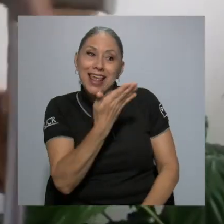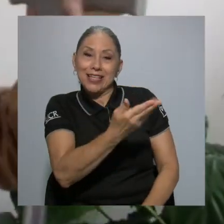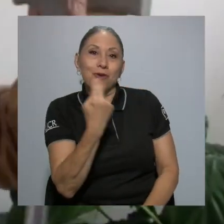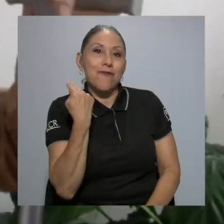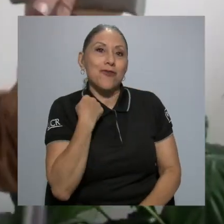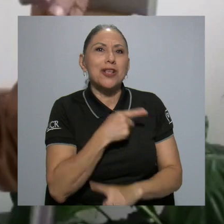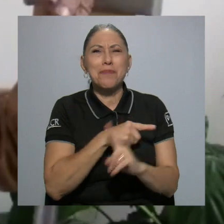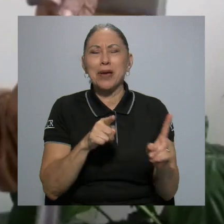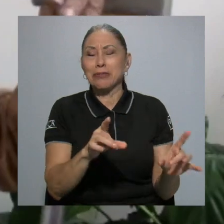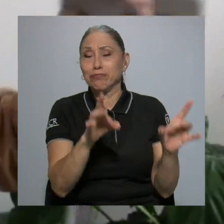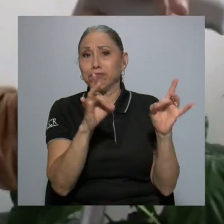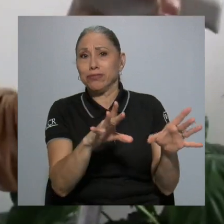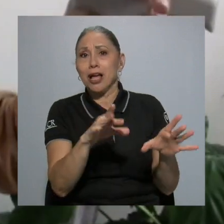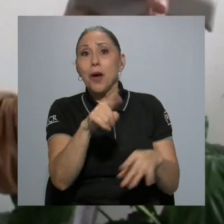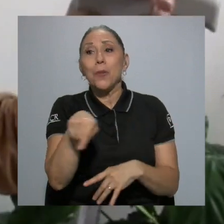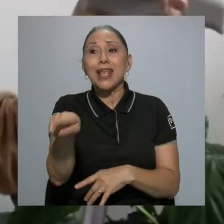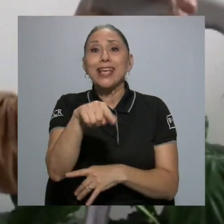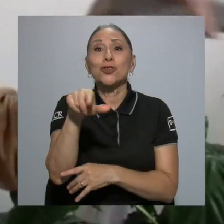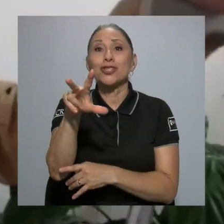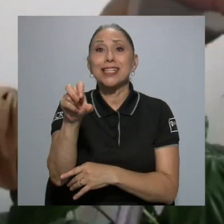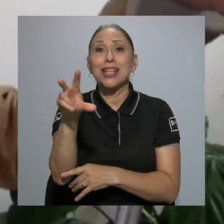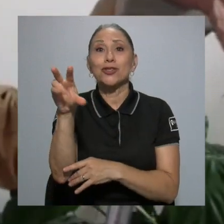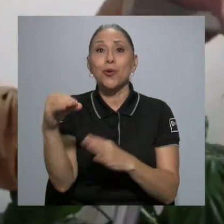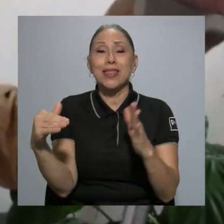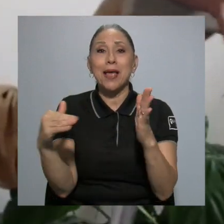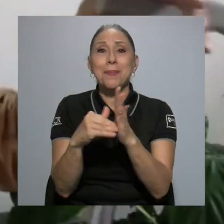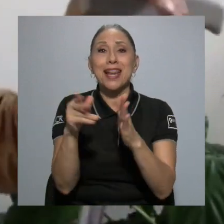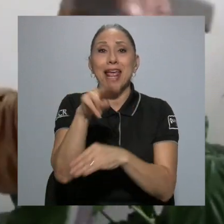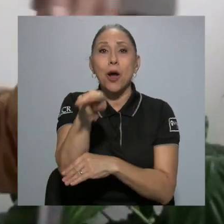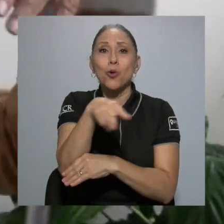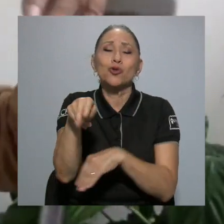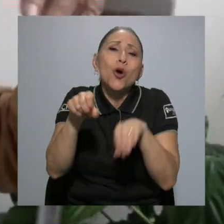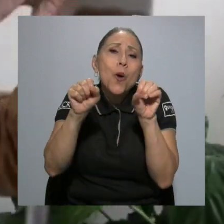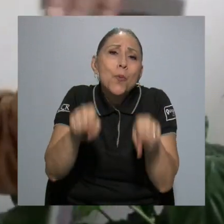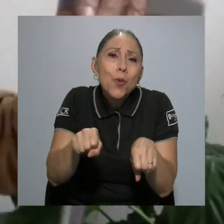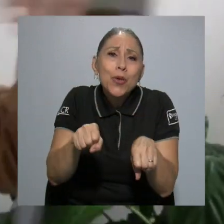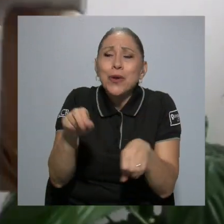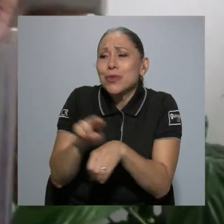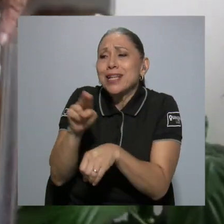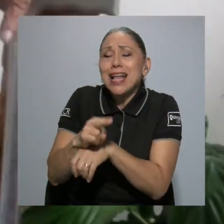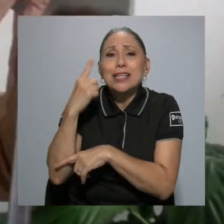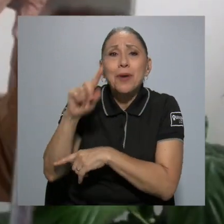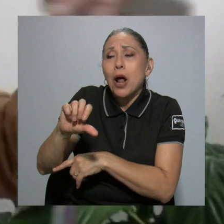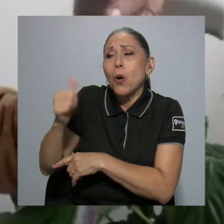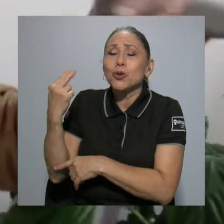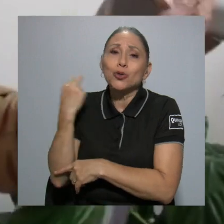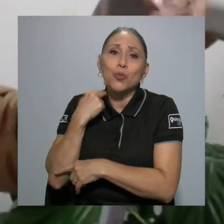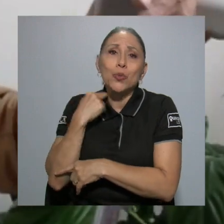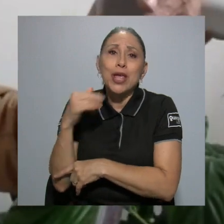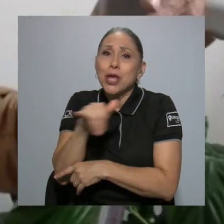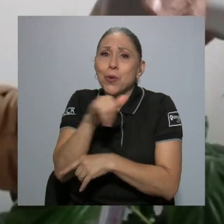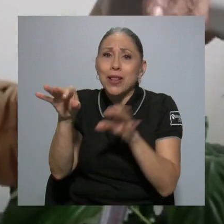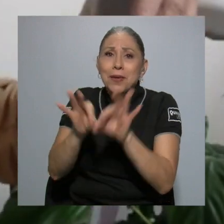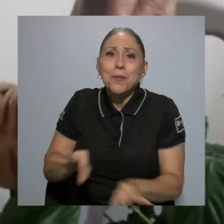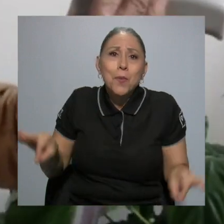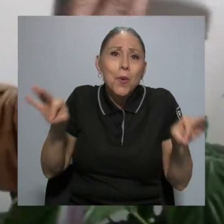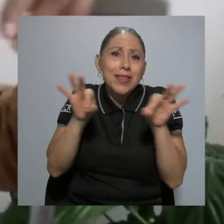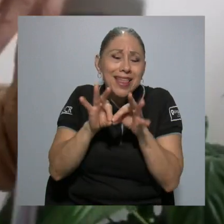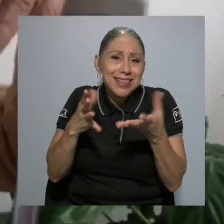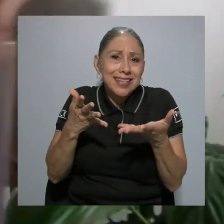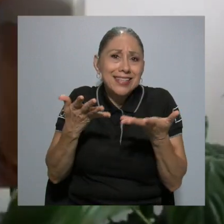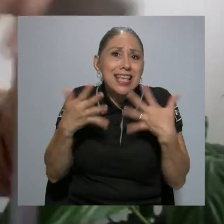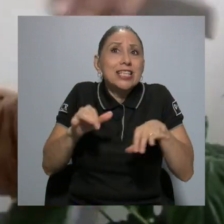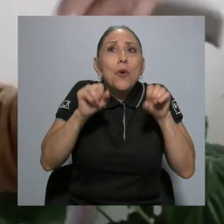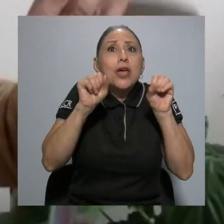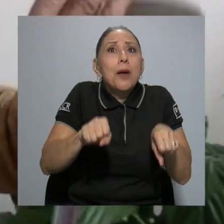lo detesto porque esos 350.000 euros me los pude haber gastado en otros fósiles igual de importantes y hubiera podido